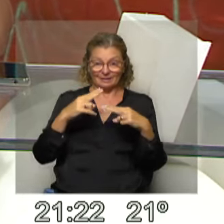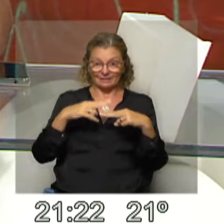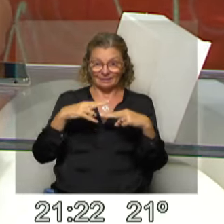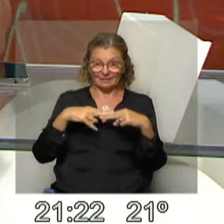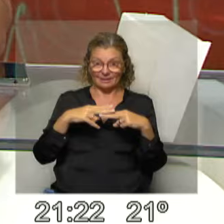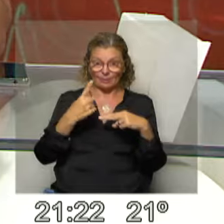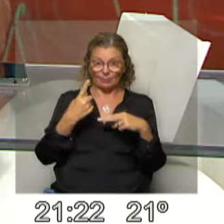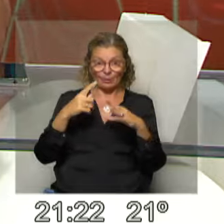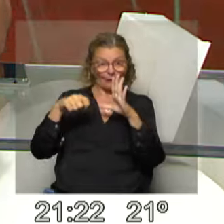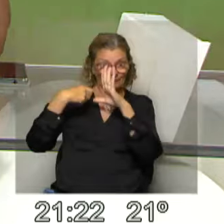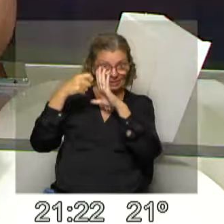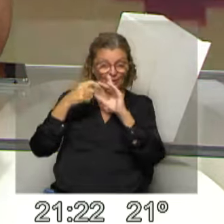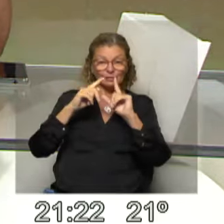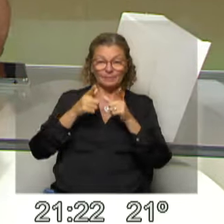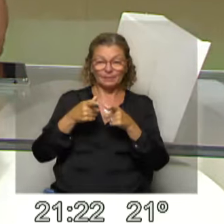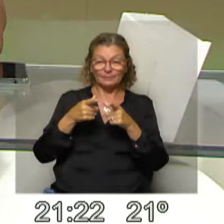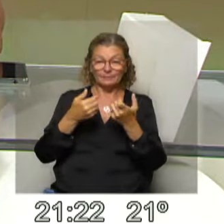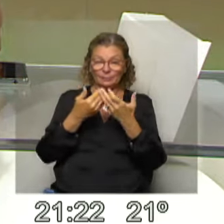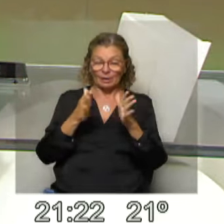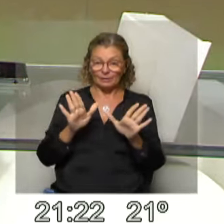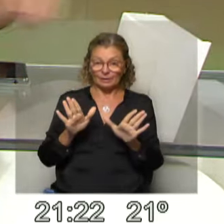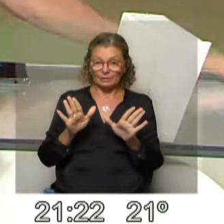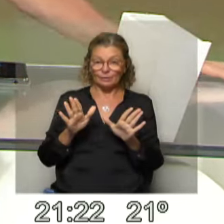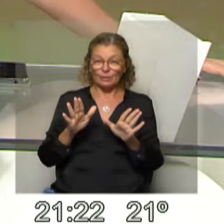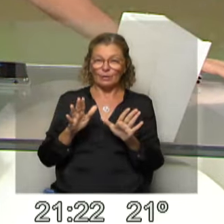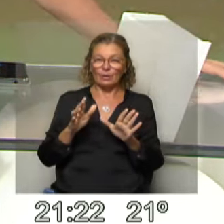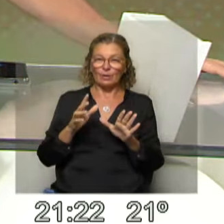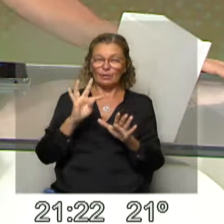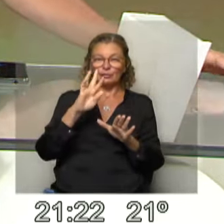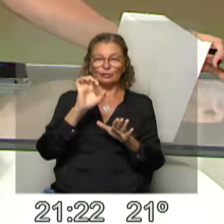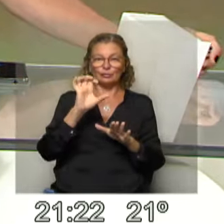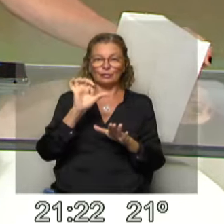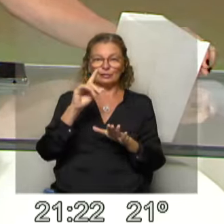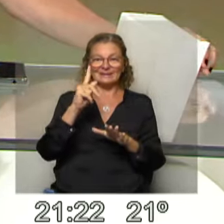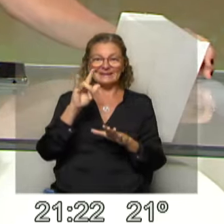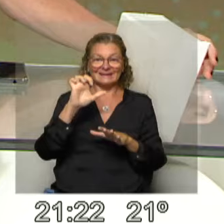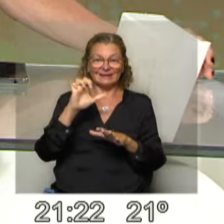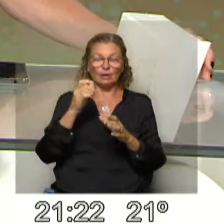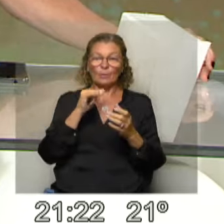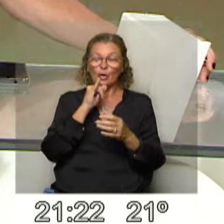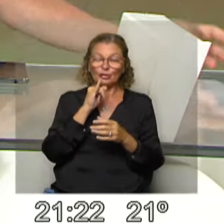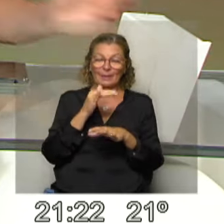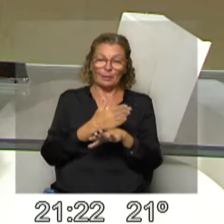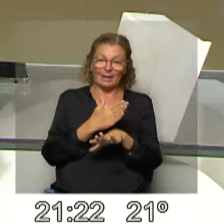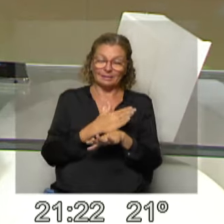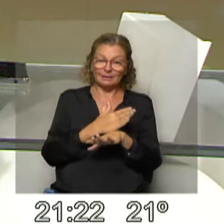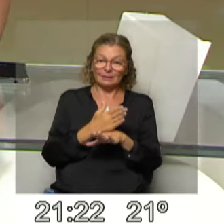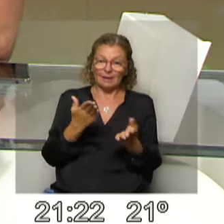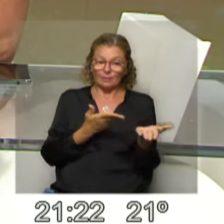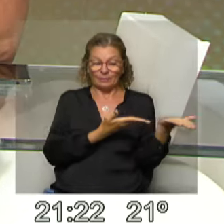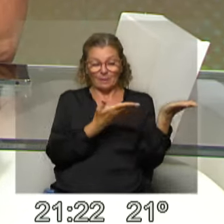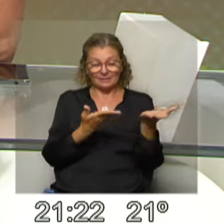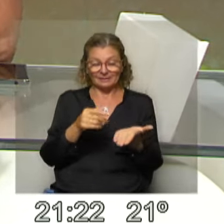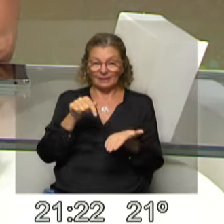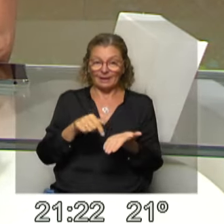un videoclip. Estuvo abriendo el show de Trotsky Vengarán, como les contamos al principio. Y bueno, ahora se va a presentar